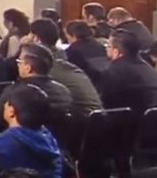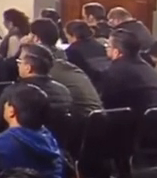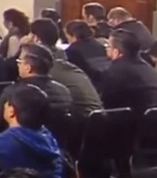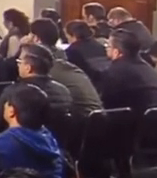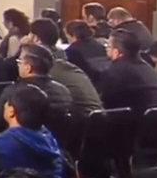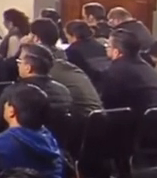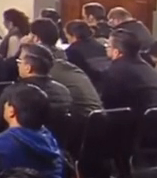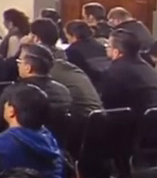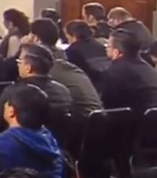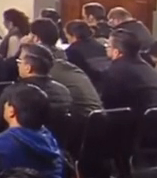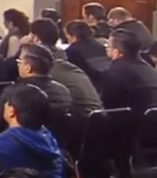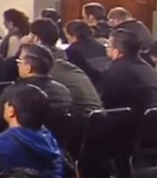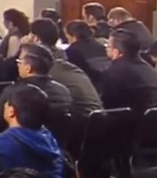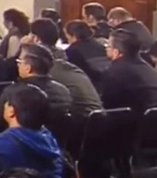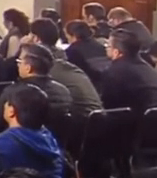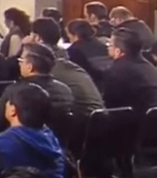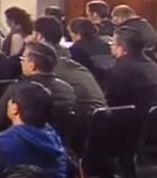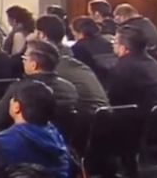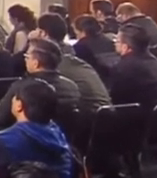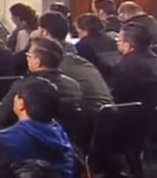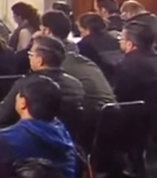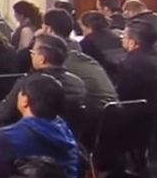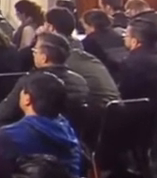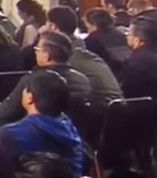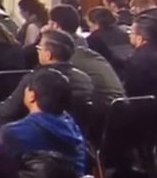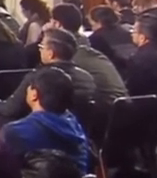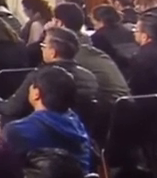eterno alberto castillo